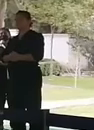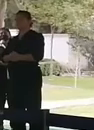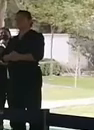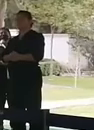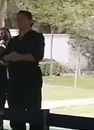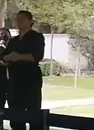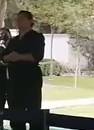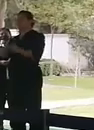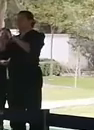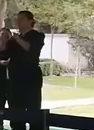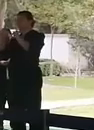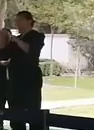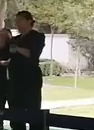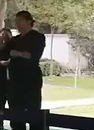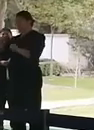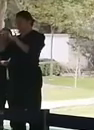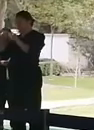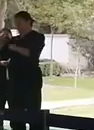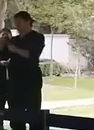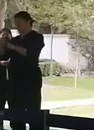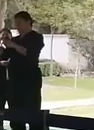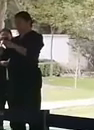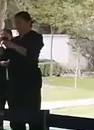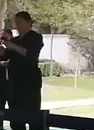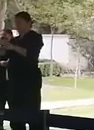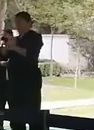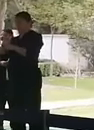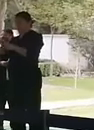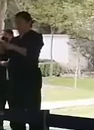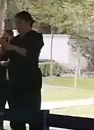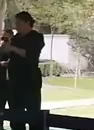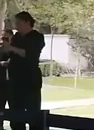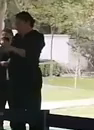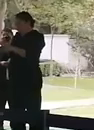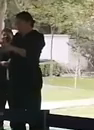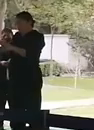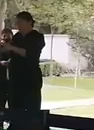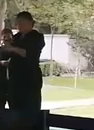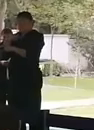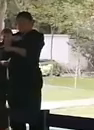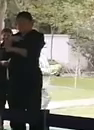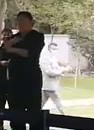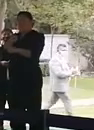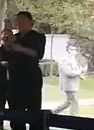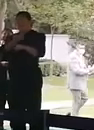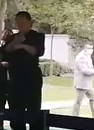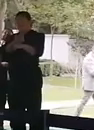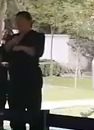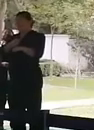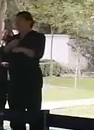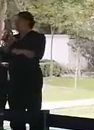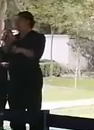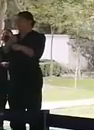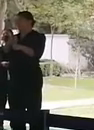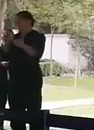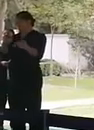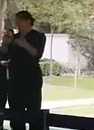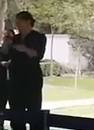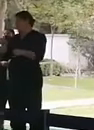recibir Tlaxcala una vez que pues Estados Unidos es el primer mercado de las exportaciones